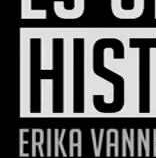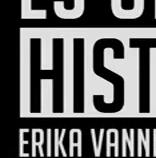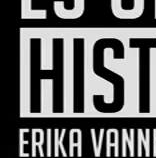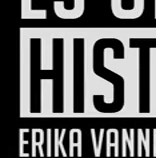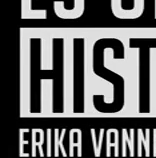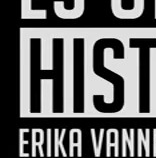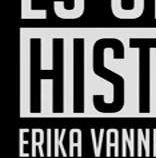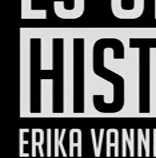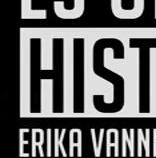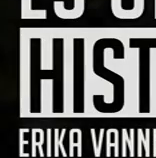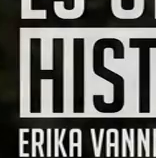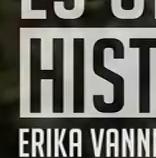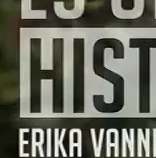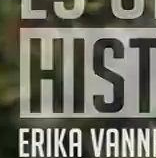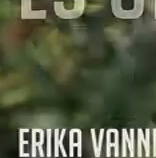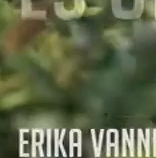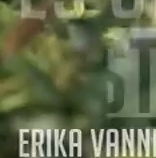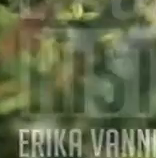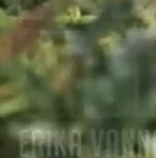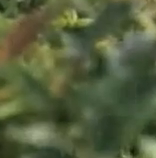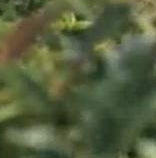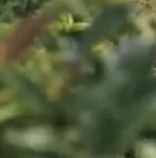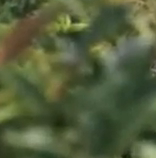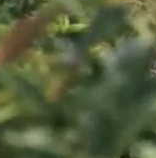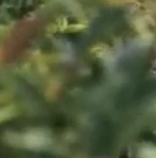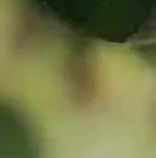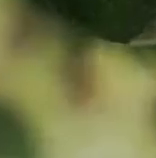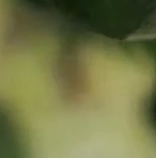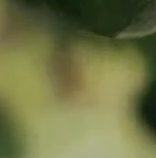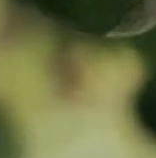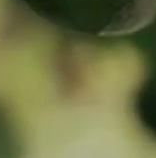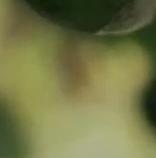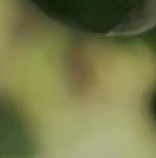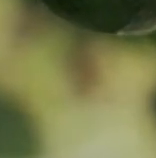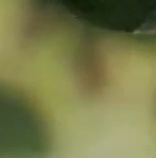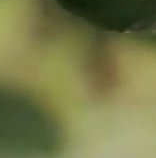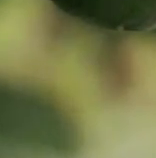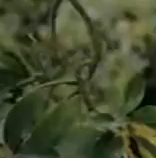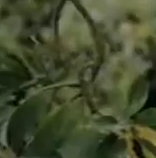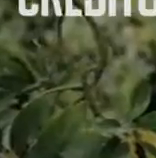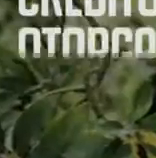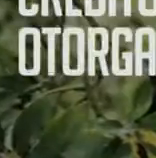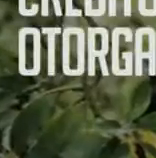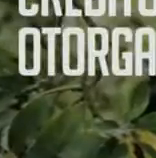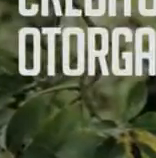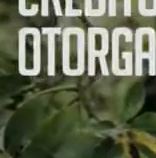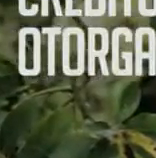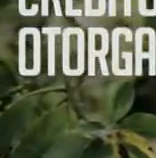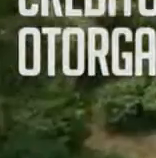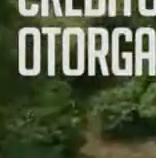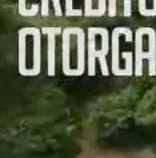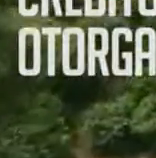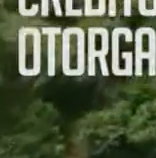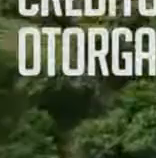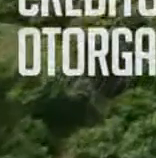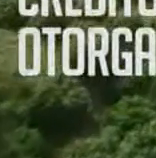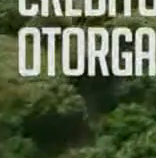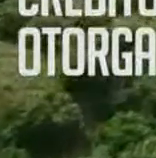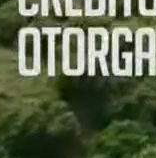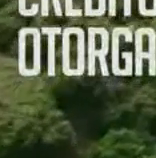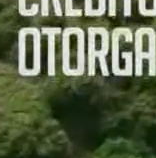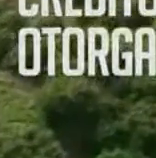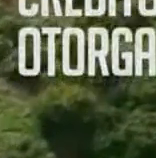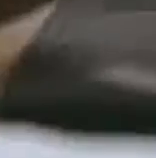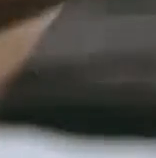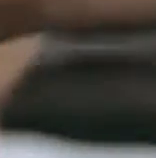El Gobierno Nacional y Colfuturo apoya a los mejores estudiantes de Colombia para que cumplan el sueño de realizar sus estudios de posgrado en las mejores